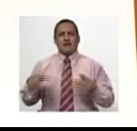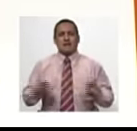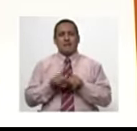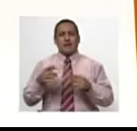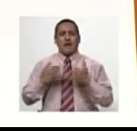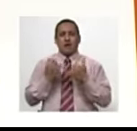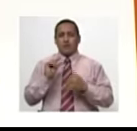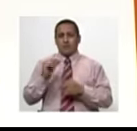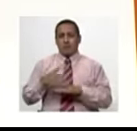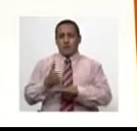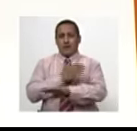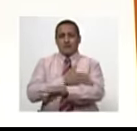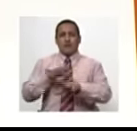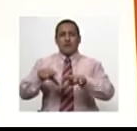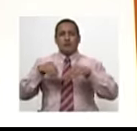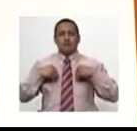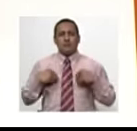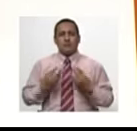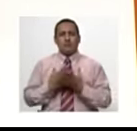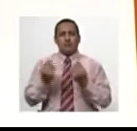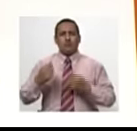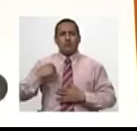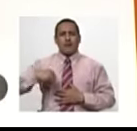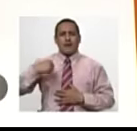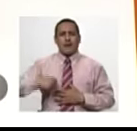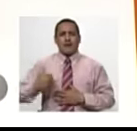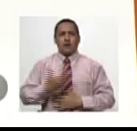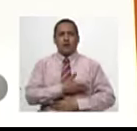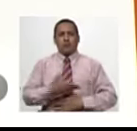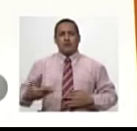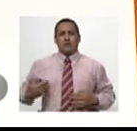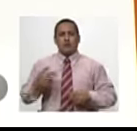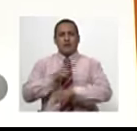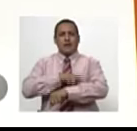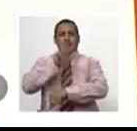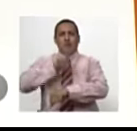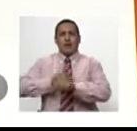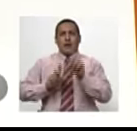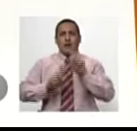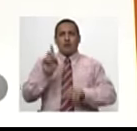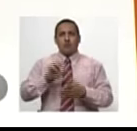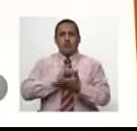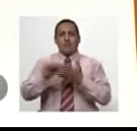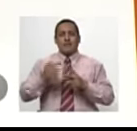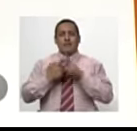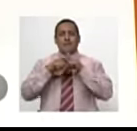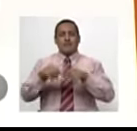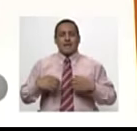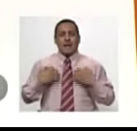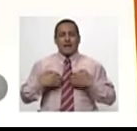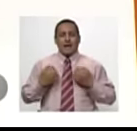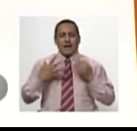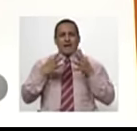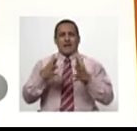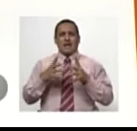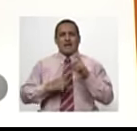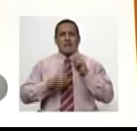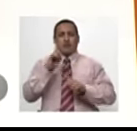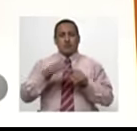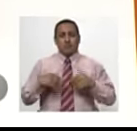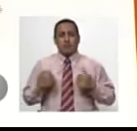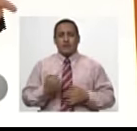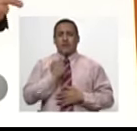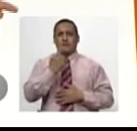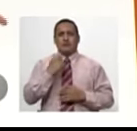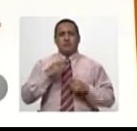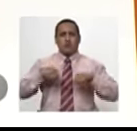ahora que recién han asumido los alcaldes y los presidentes regionales, pero en un par de meses ya van a empezar las quejas y uno les podrá decir,